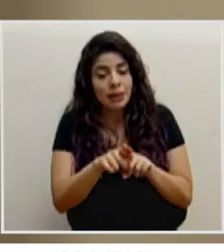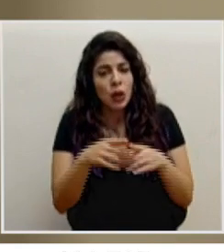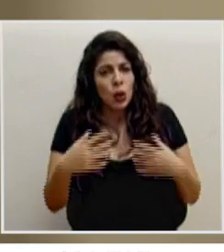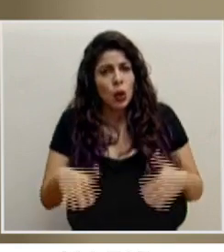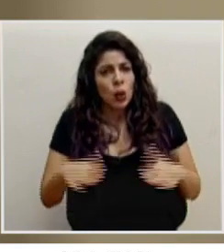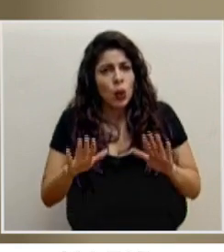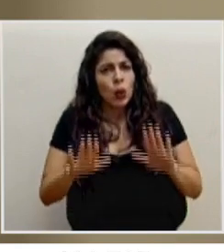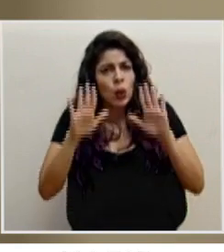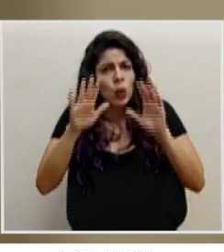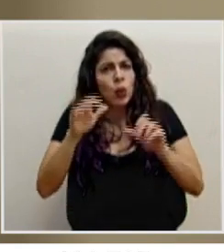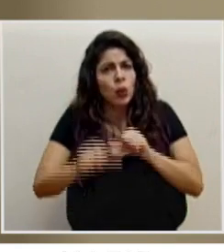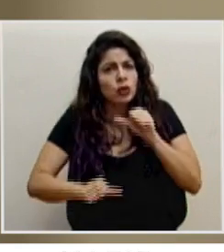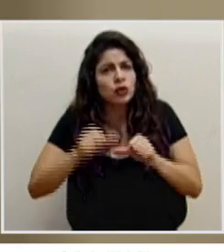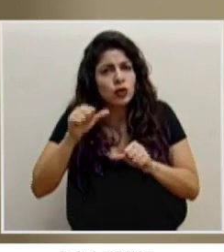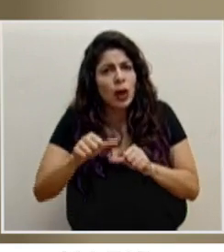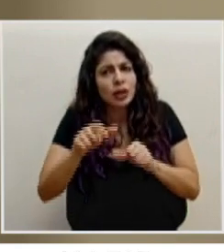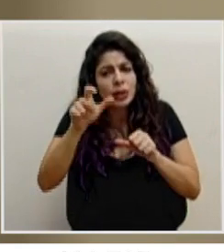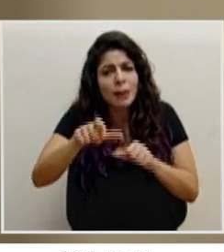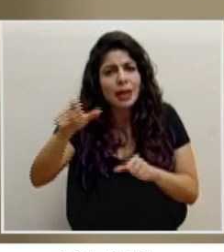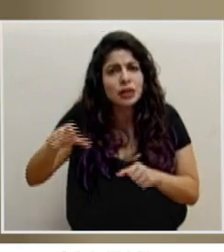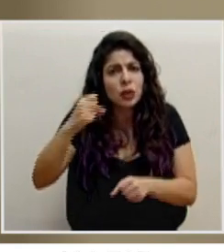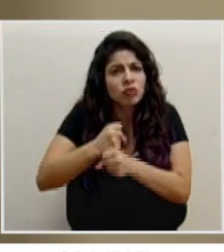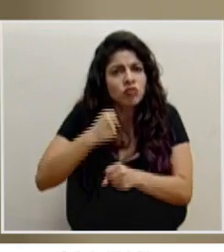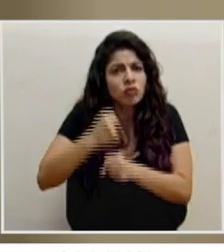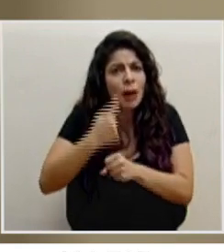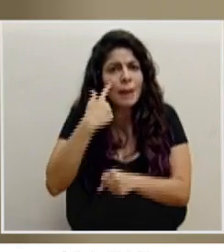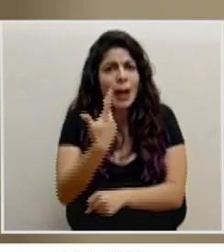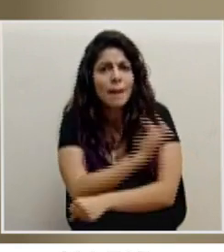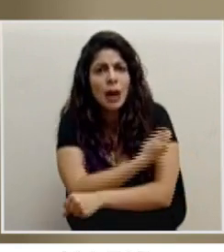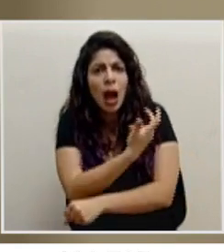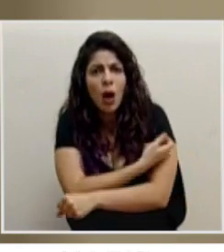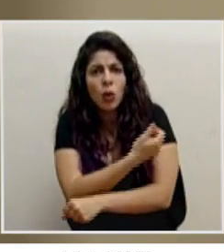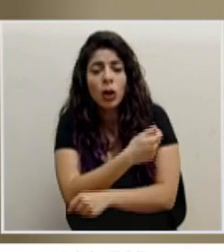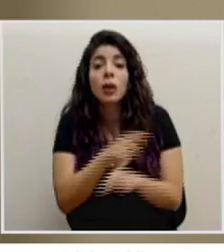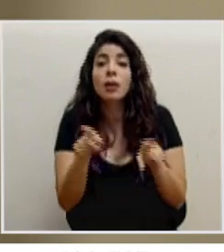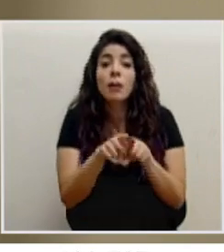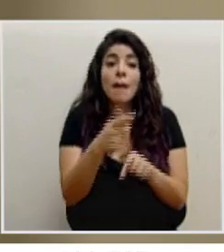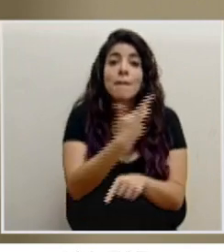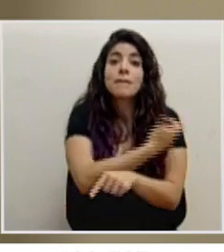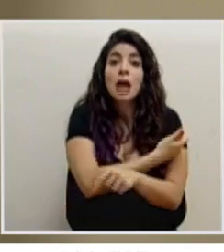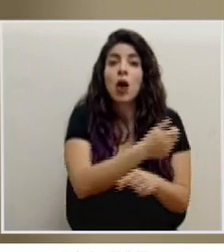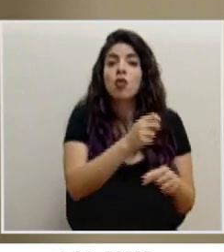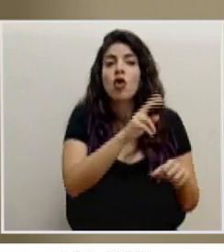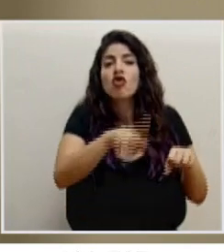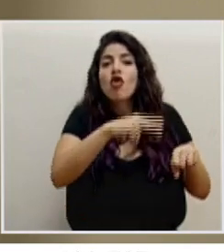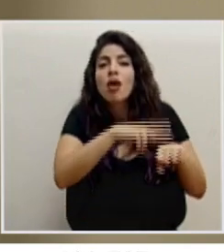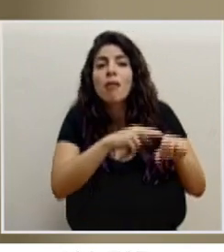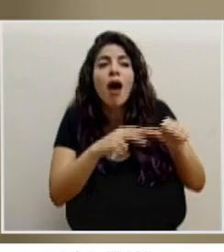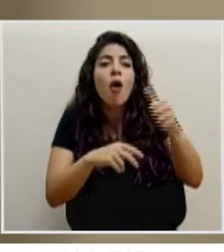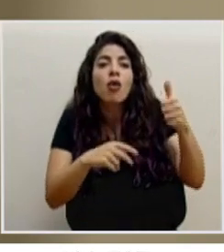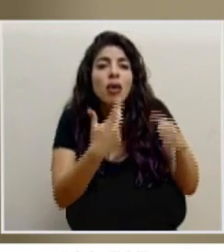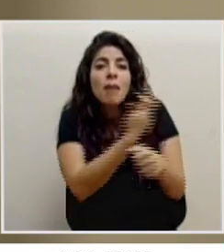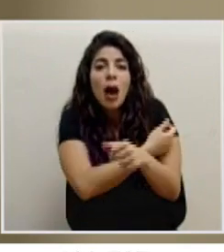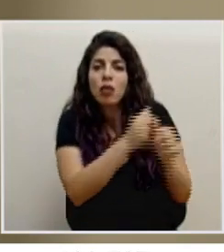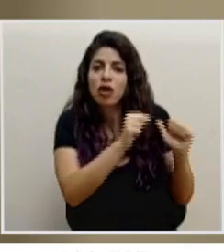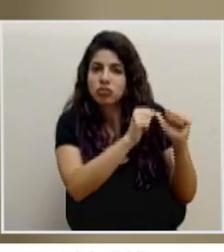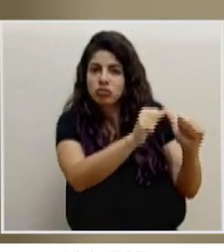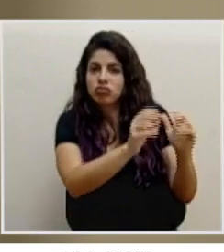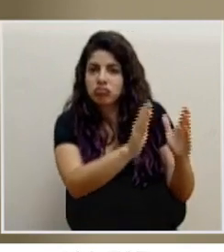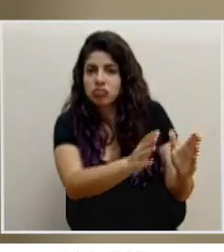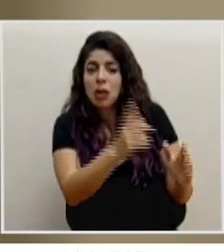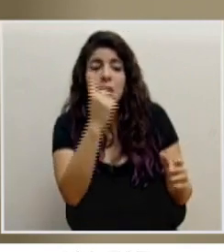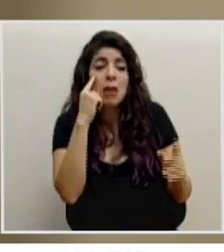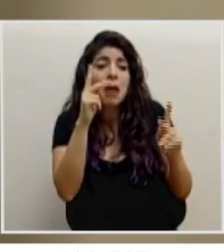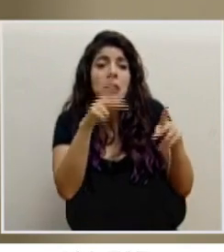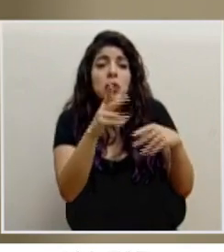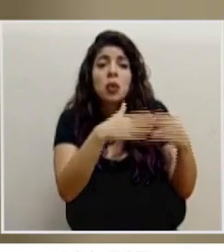extraordinario esfuerzo que realiza el personal en la vacunación. También se sostiene la vacunación ordinaria, como les dije anteriormente, para los integrantes de